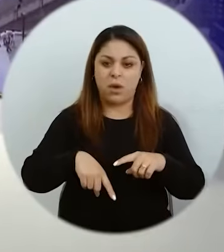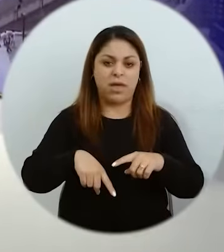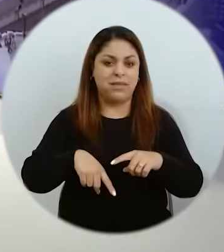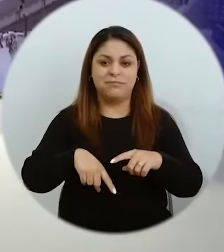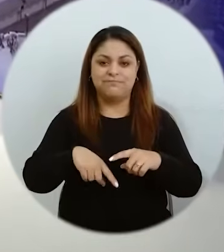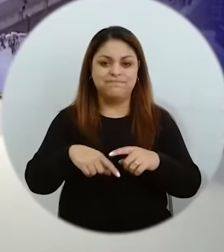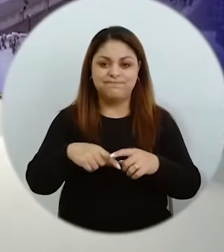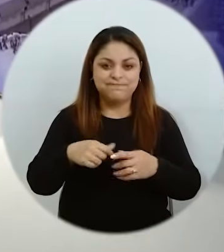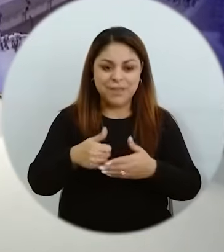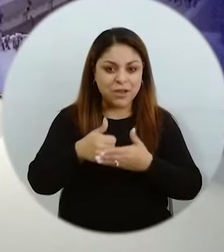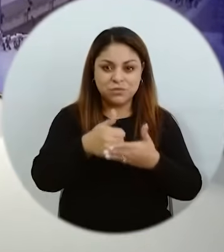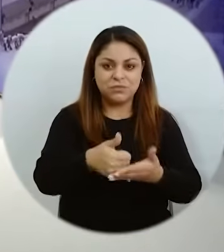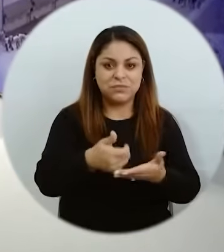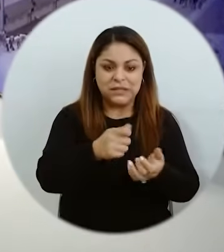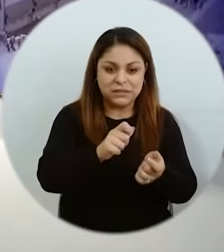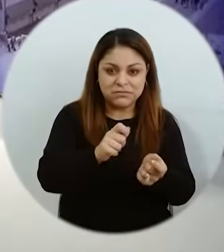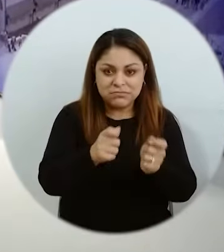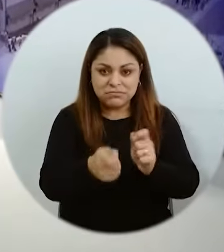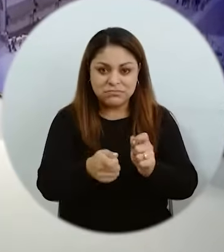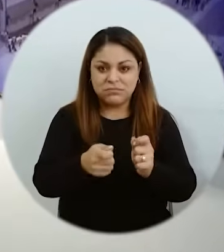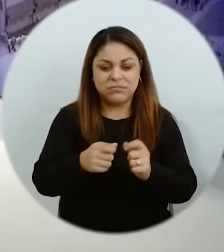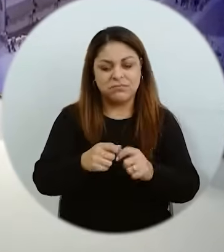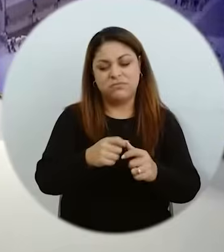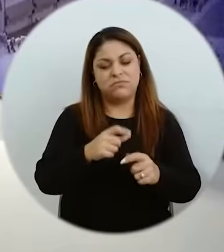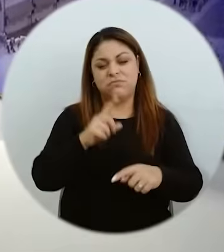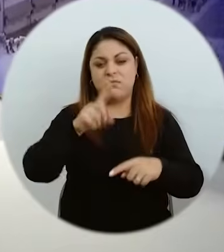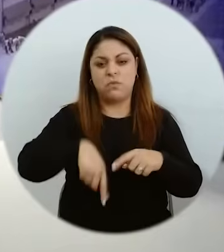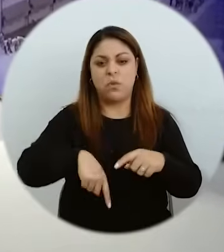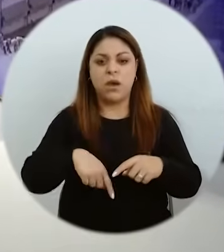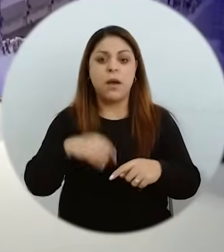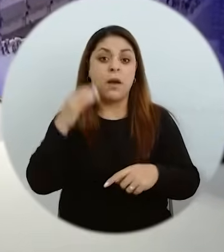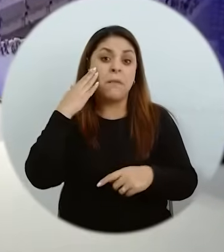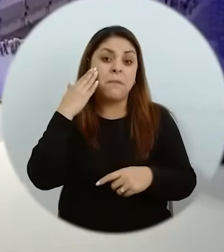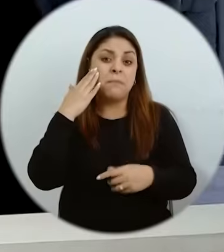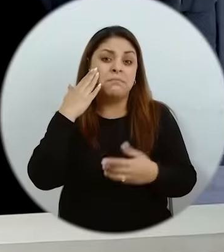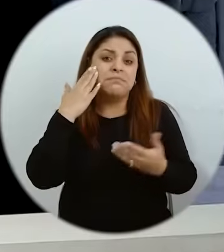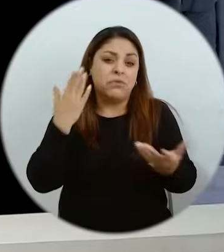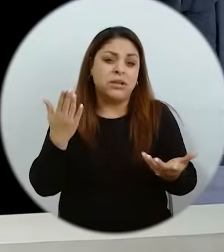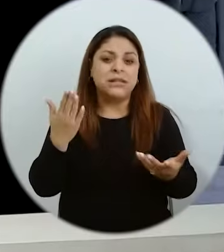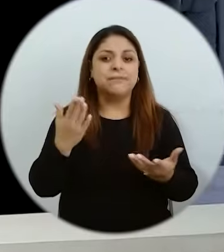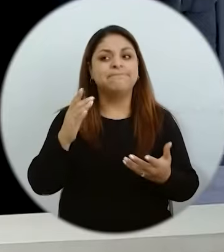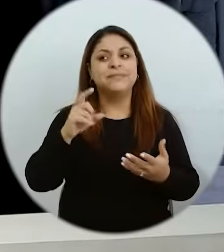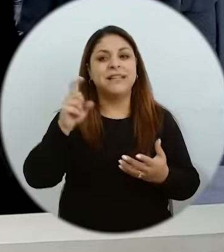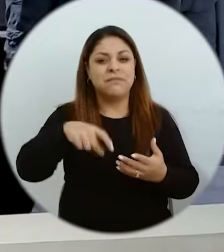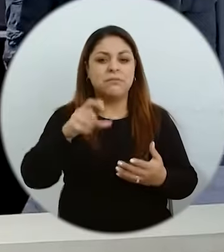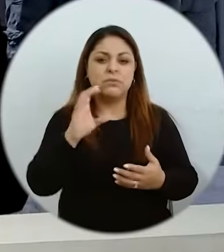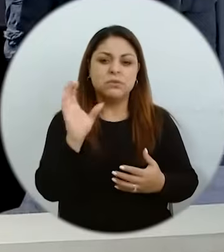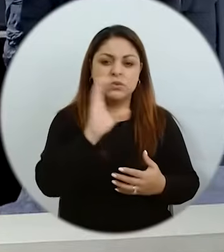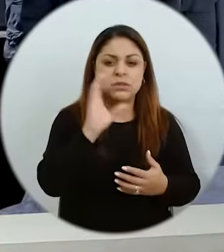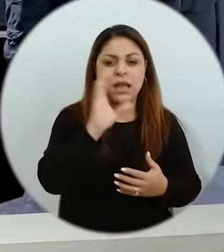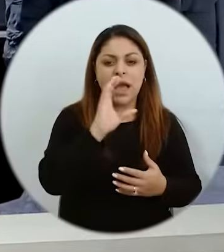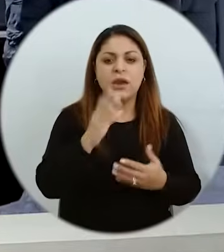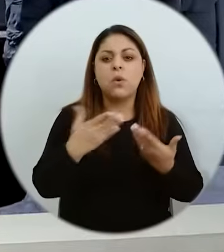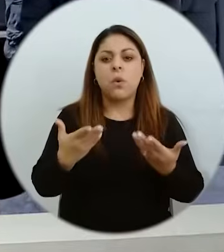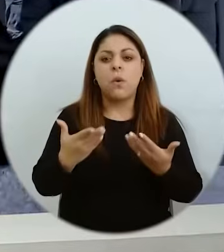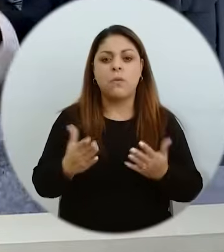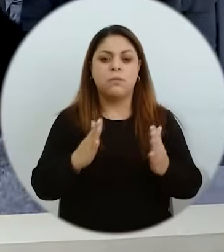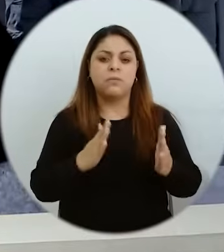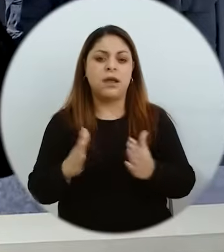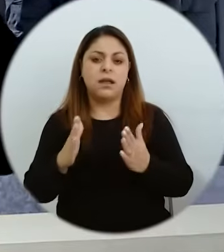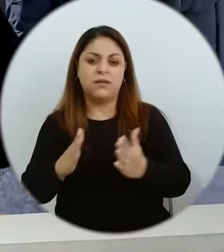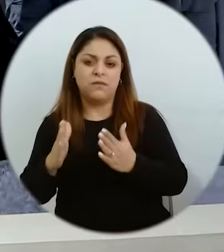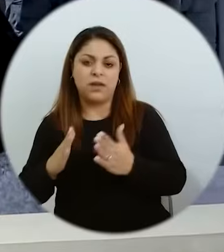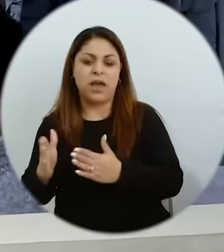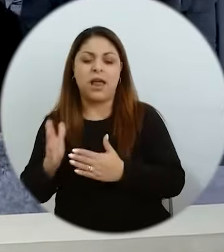en ese ambiente no es posible hacer una reforma, no es posible plantearla. pero sí debemos buscar